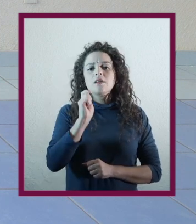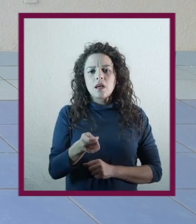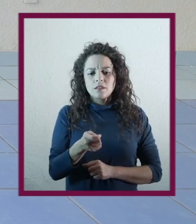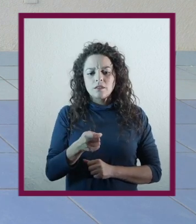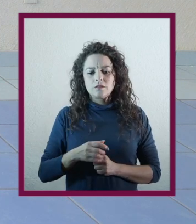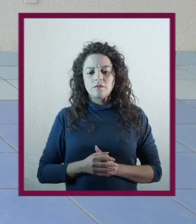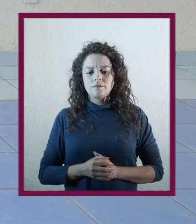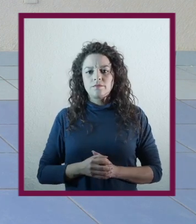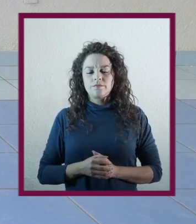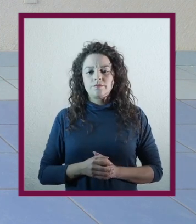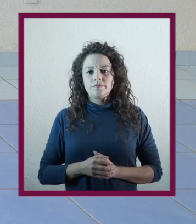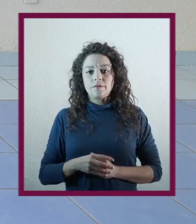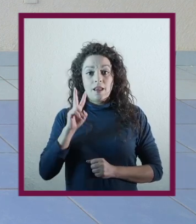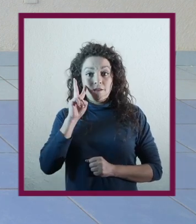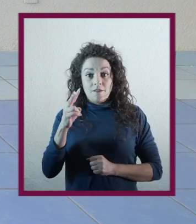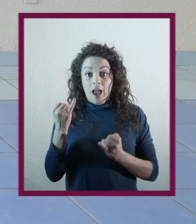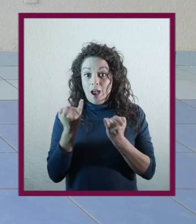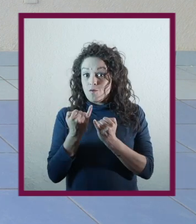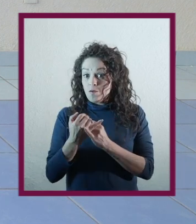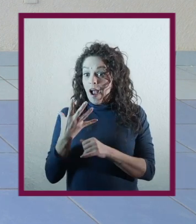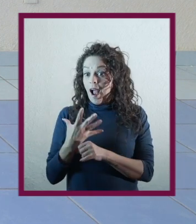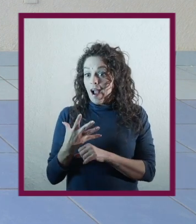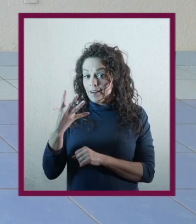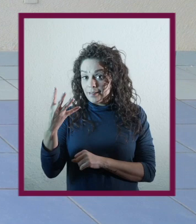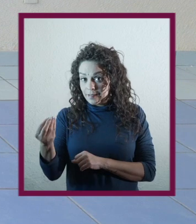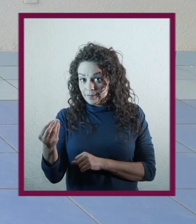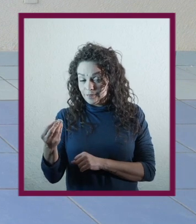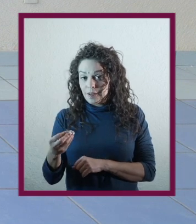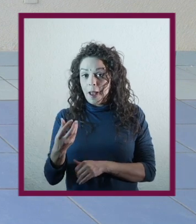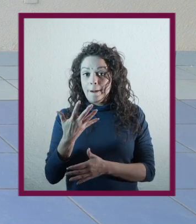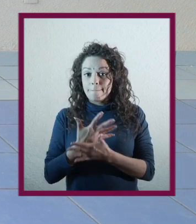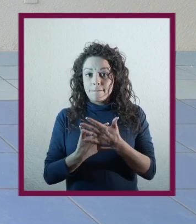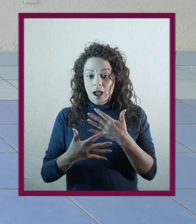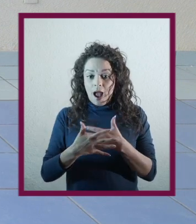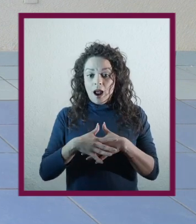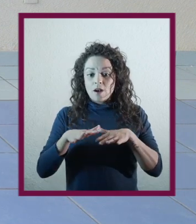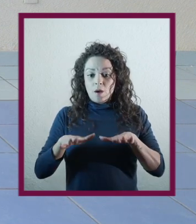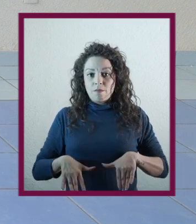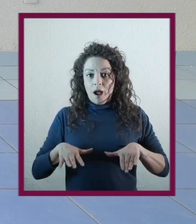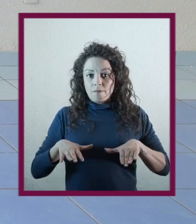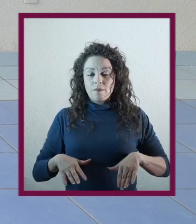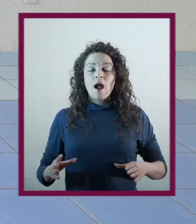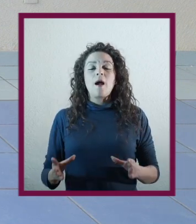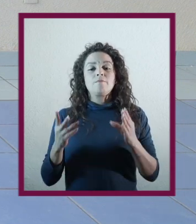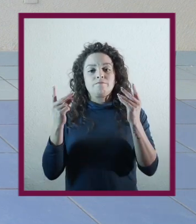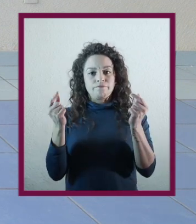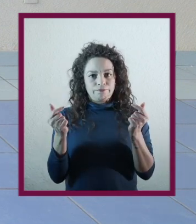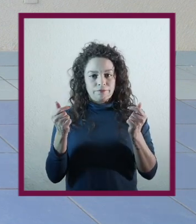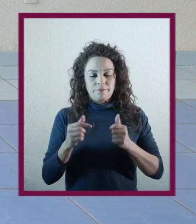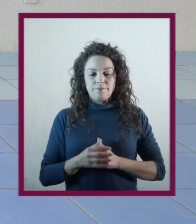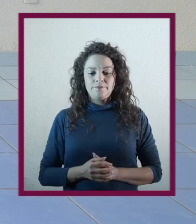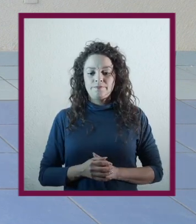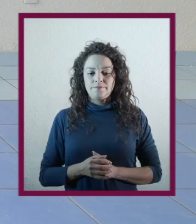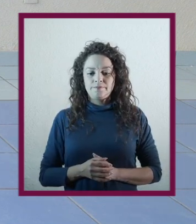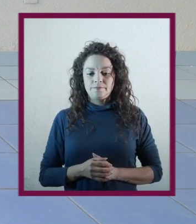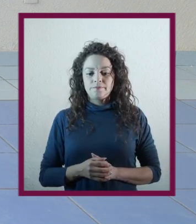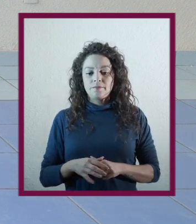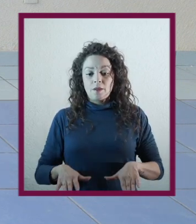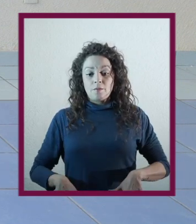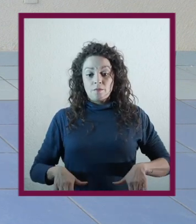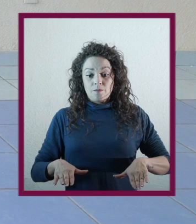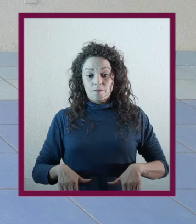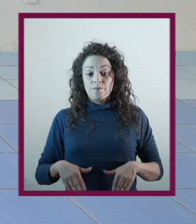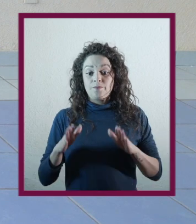hacer Don Don Dara Dara, Don Don Dara, Don